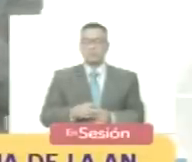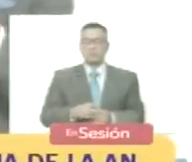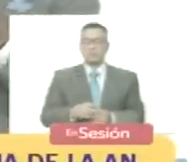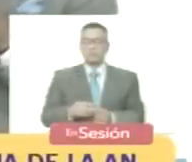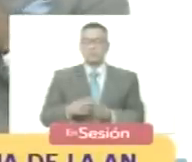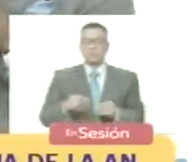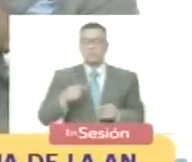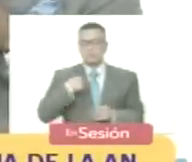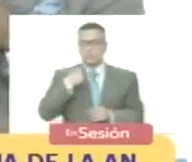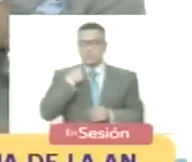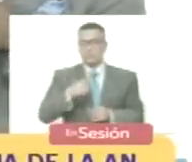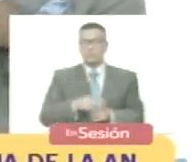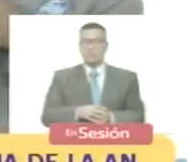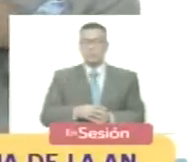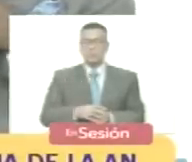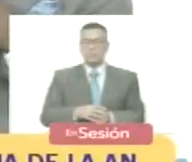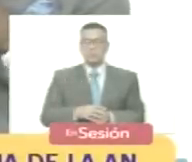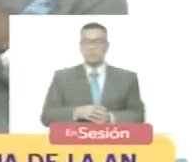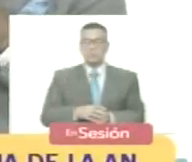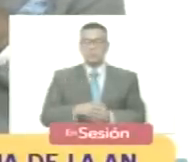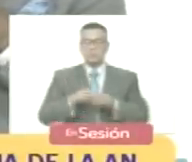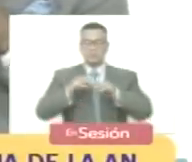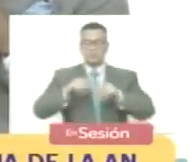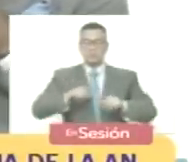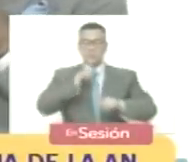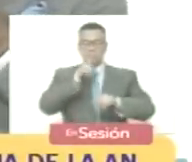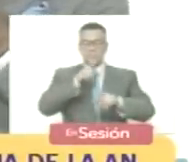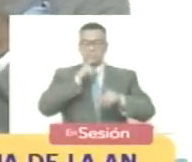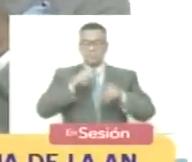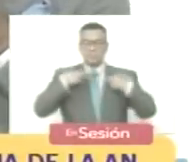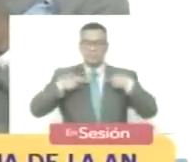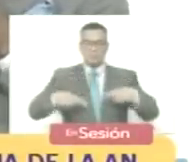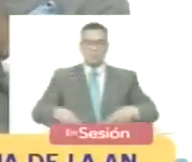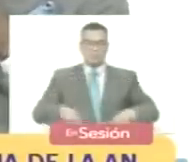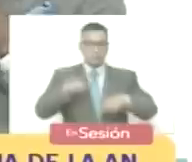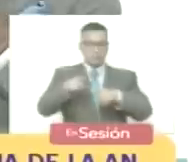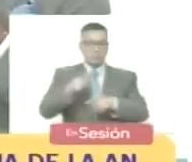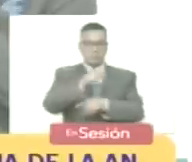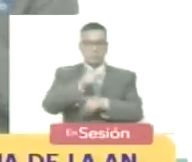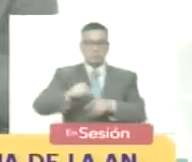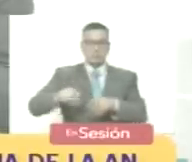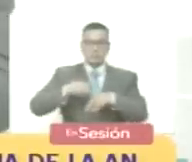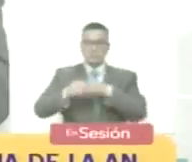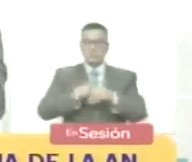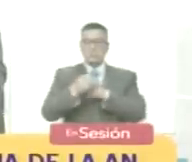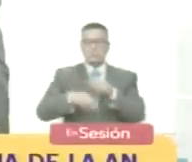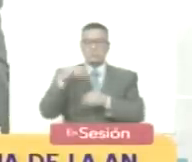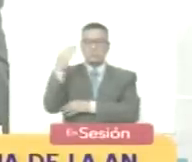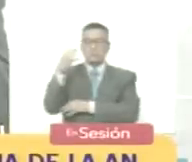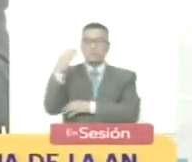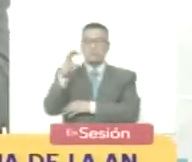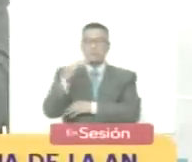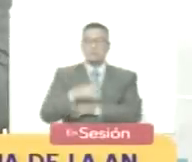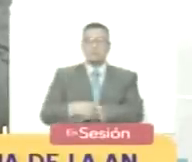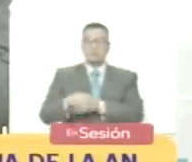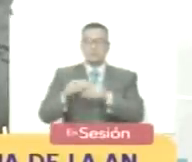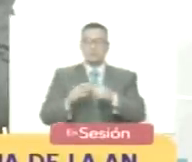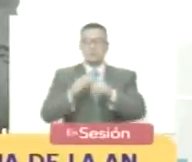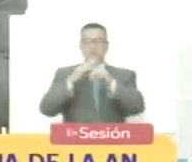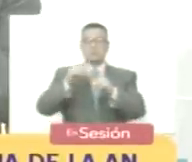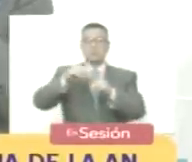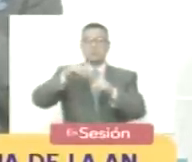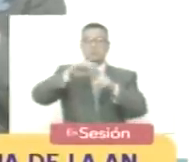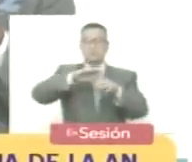la expresión de descomposición humana de esta gente que hizo de Colombia su cabeza de